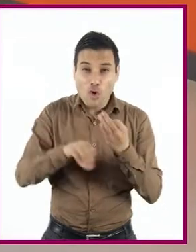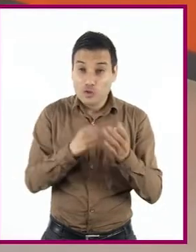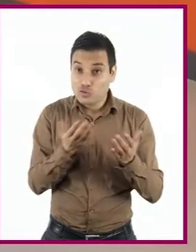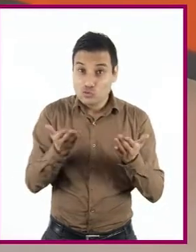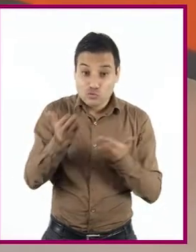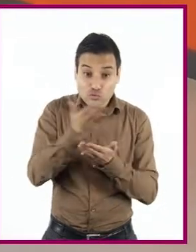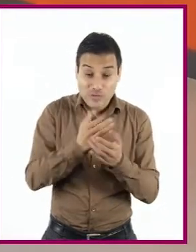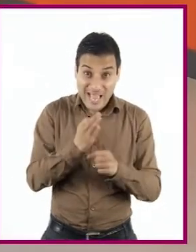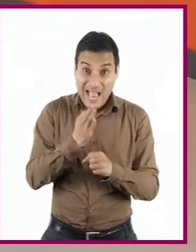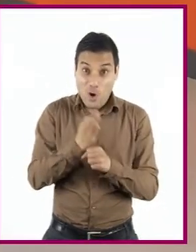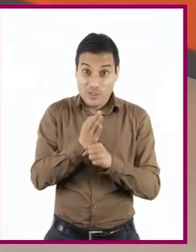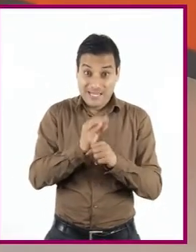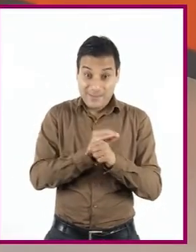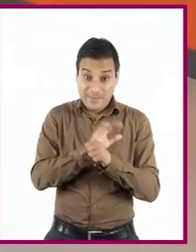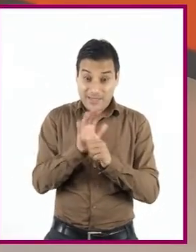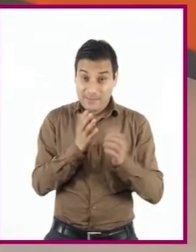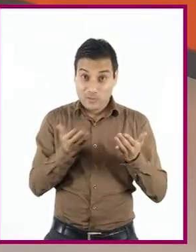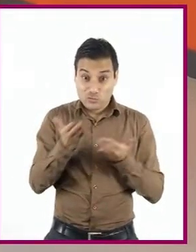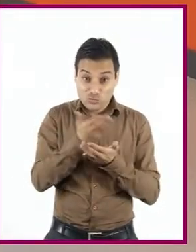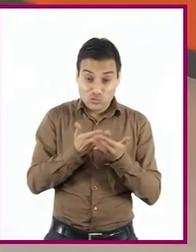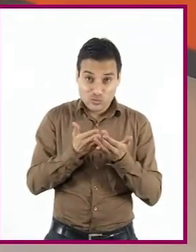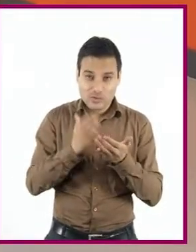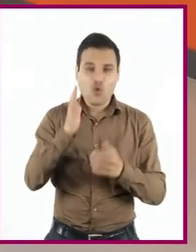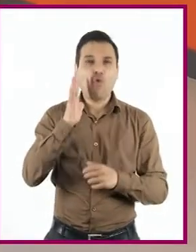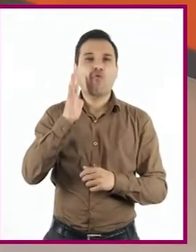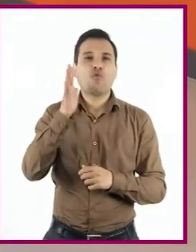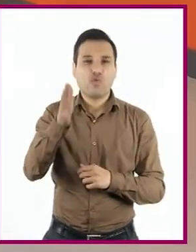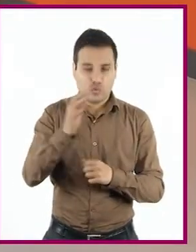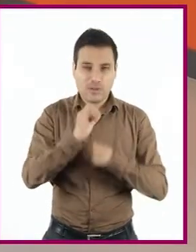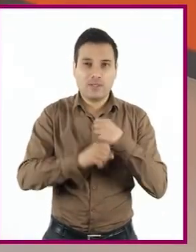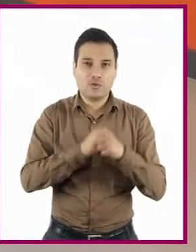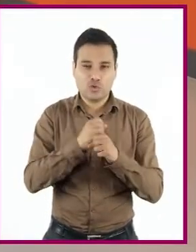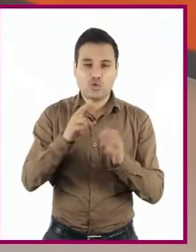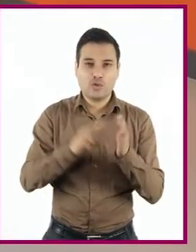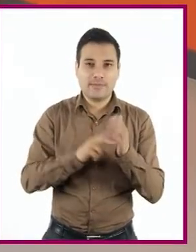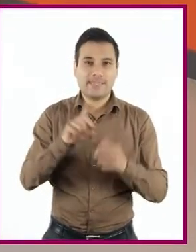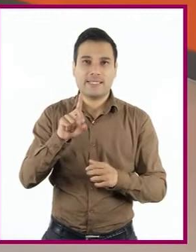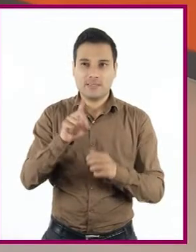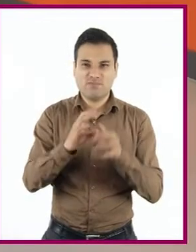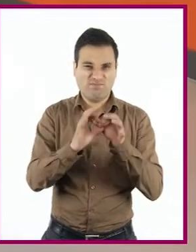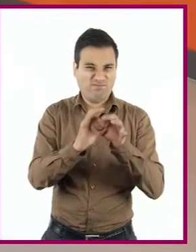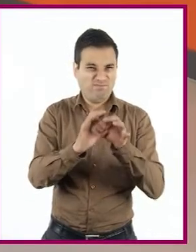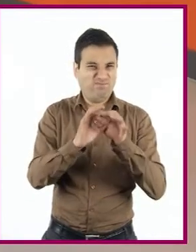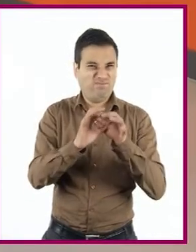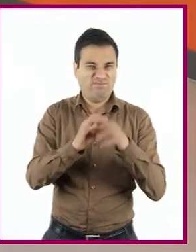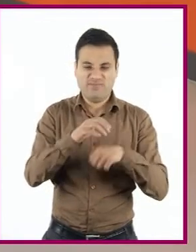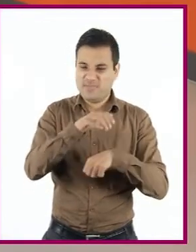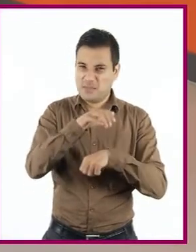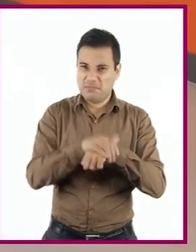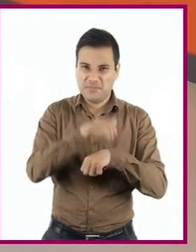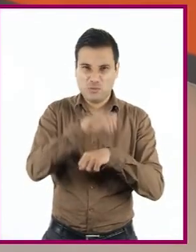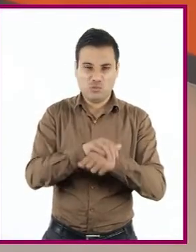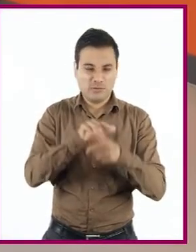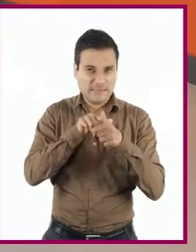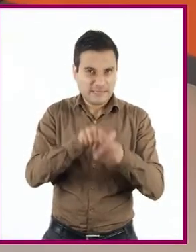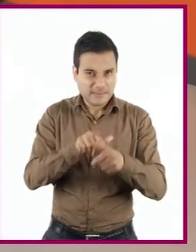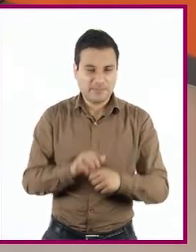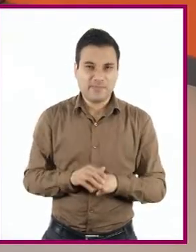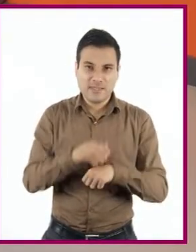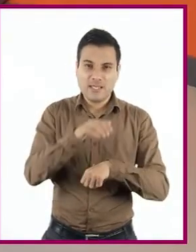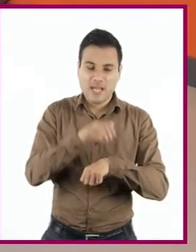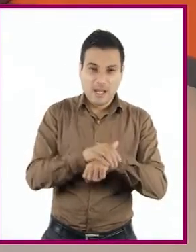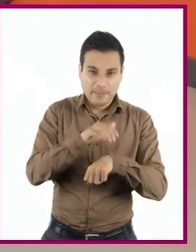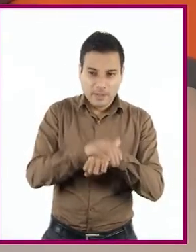en toda esta época, van a confirmar lo importante que es la amistad en la secundaria, en